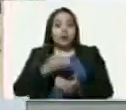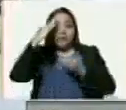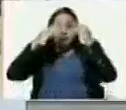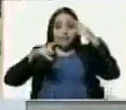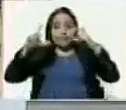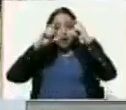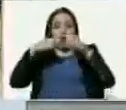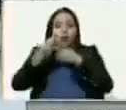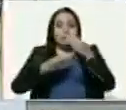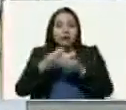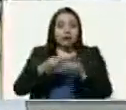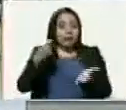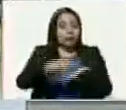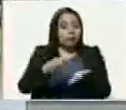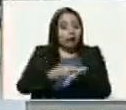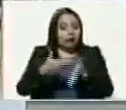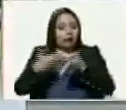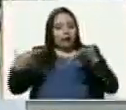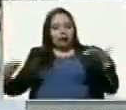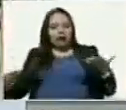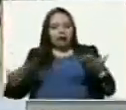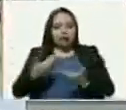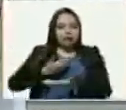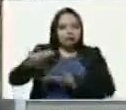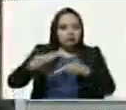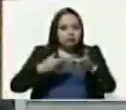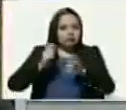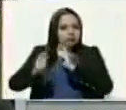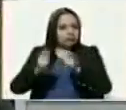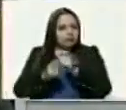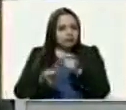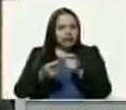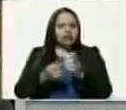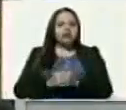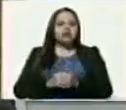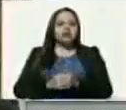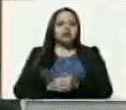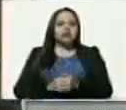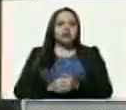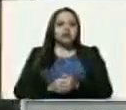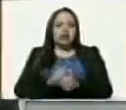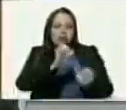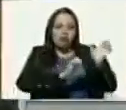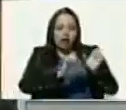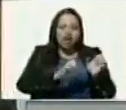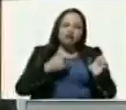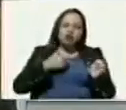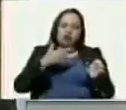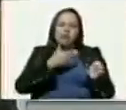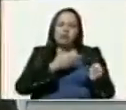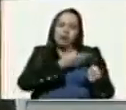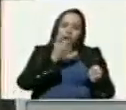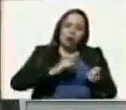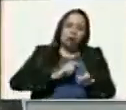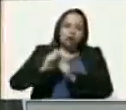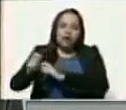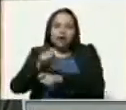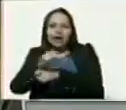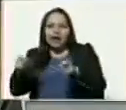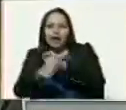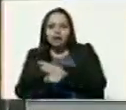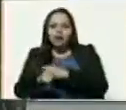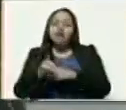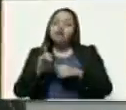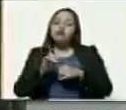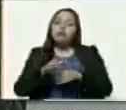montos importantes en divisas, Pedro Yajure va a evaluar y va a decir, no, yo prefiero ir al mercado cambiario, dentro del mismo banco, en las